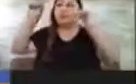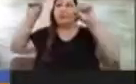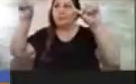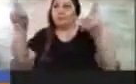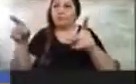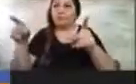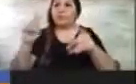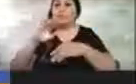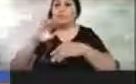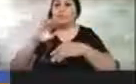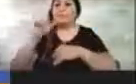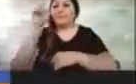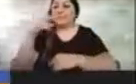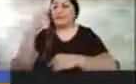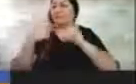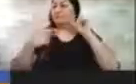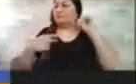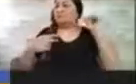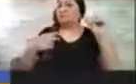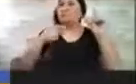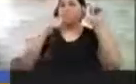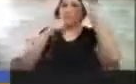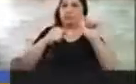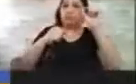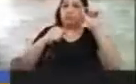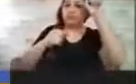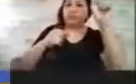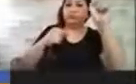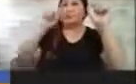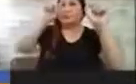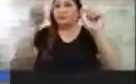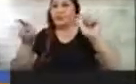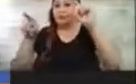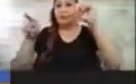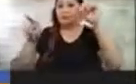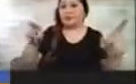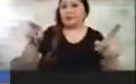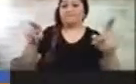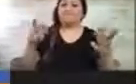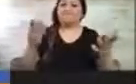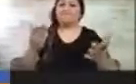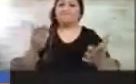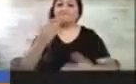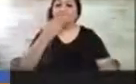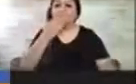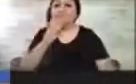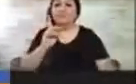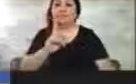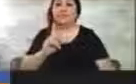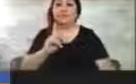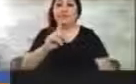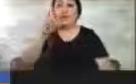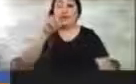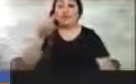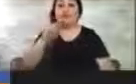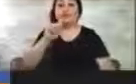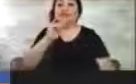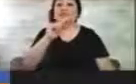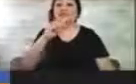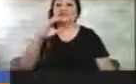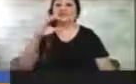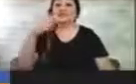Los stickers por el momento no tienen descripción, no se leen por parte de los lectores de pantalla, así que